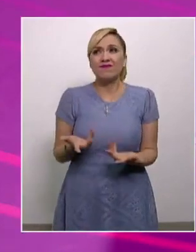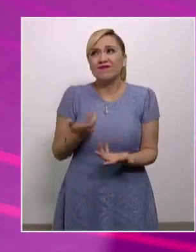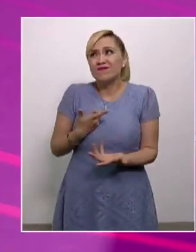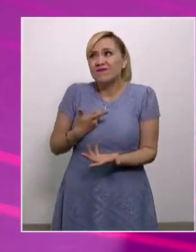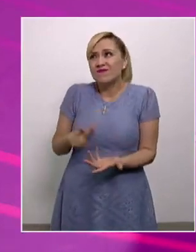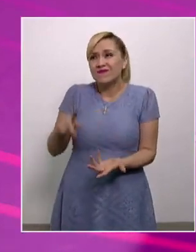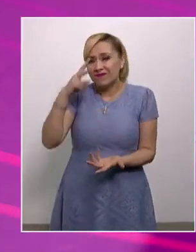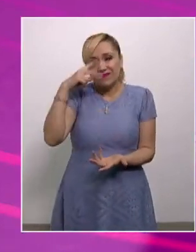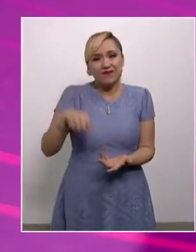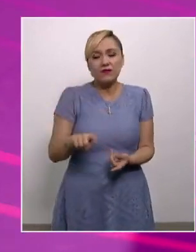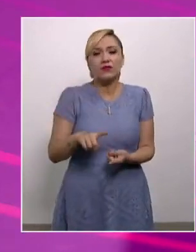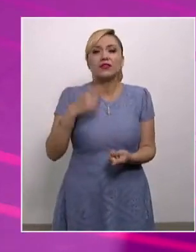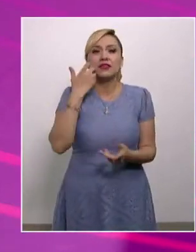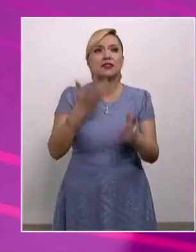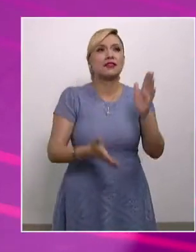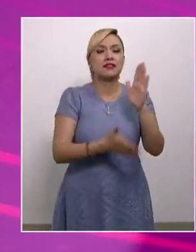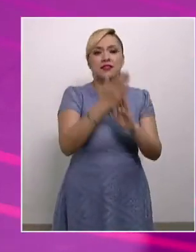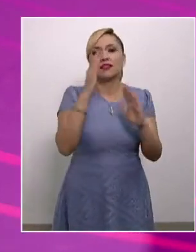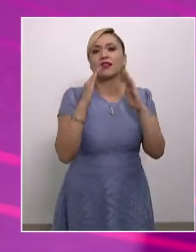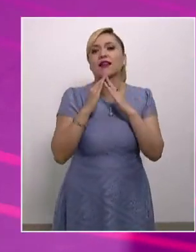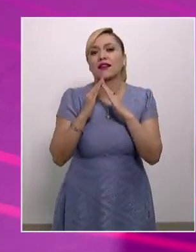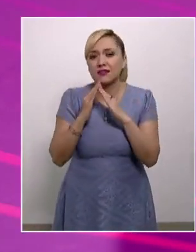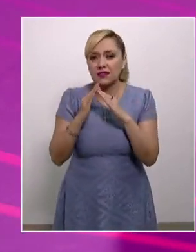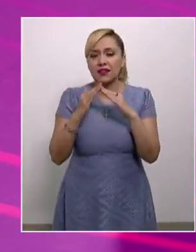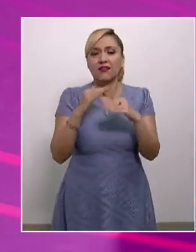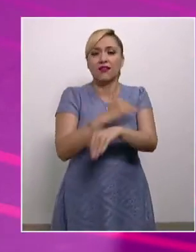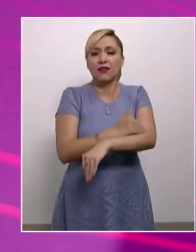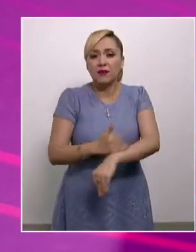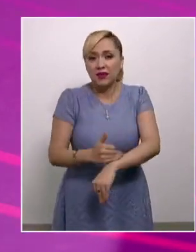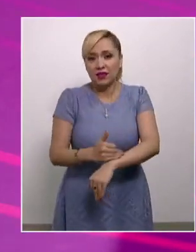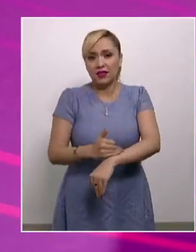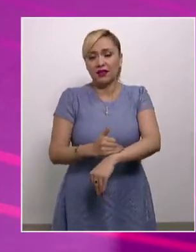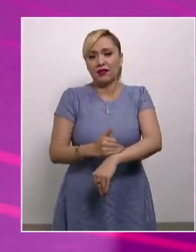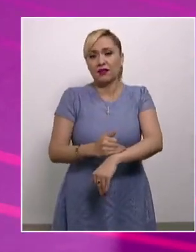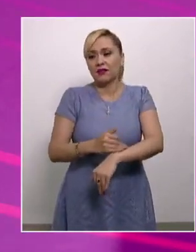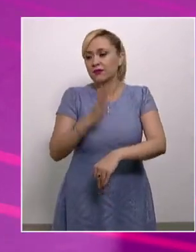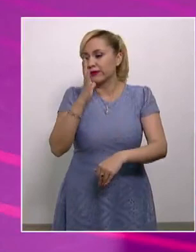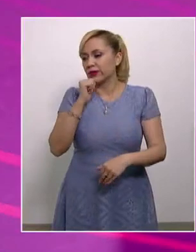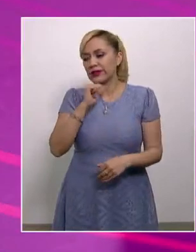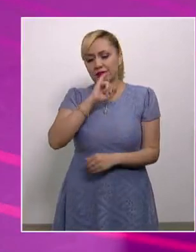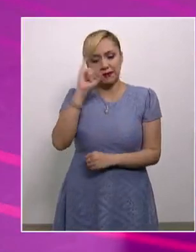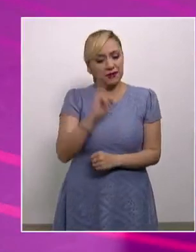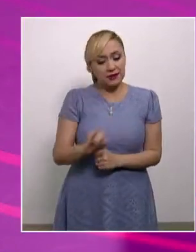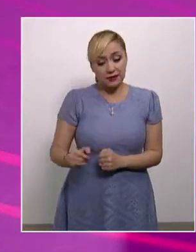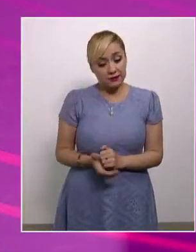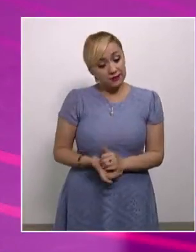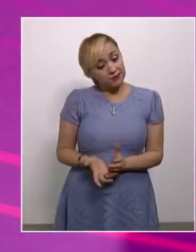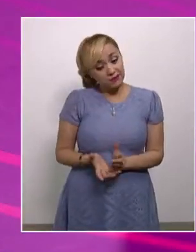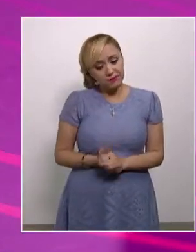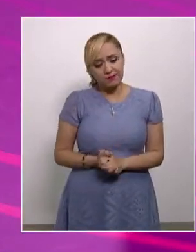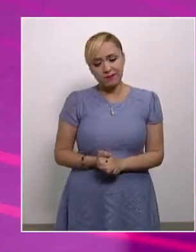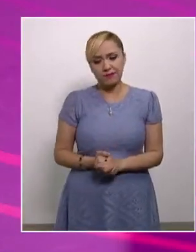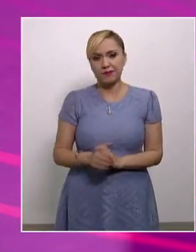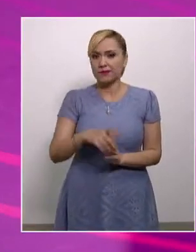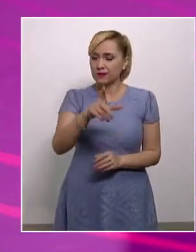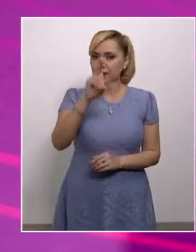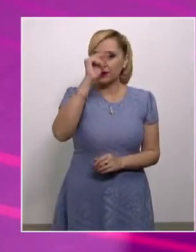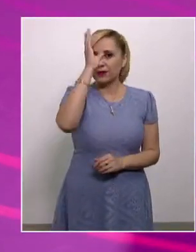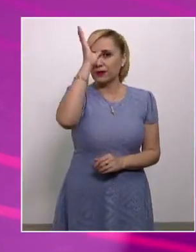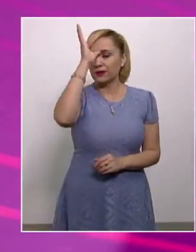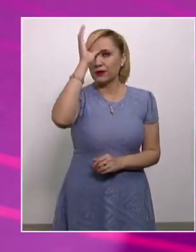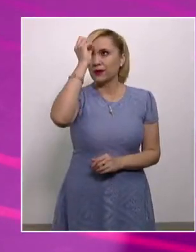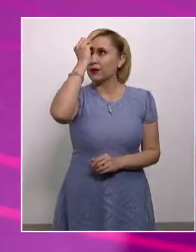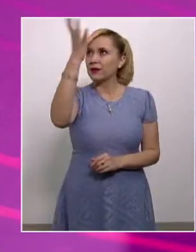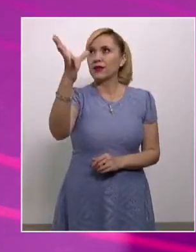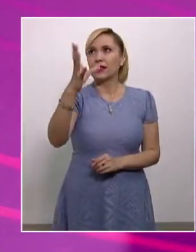nuestro país, sino porque ella quiere estar en su casa, quiere estar con su familia y tal vez ya no lo va a poder volver a hacer. Es un poquito recordar que